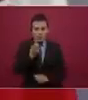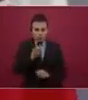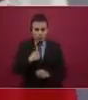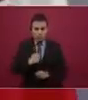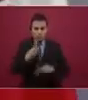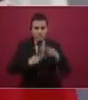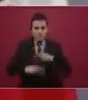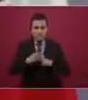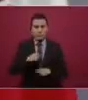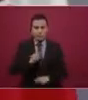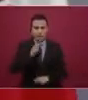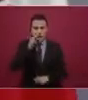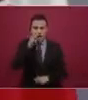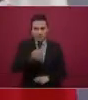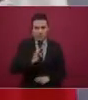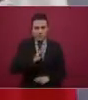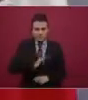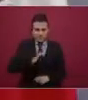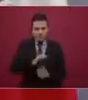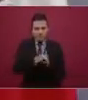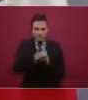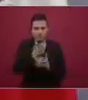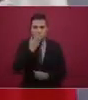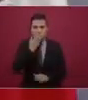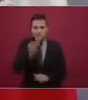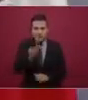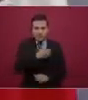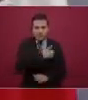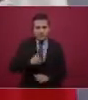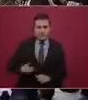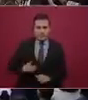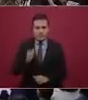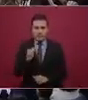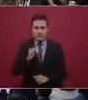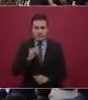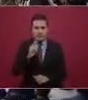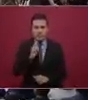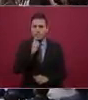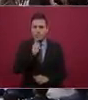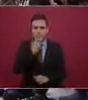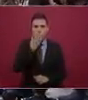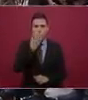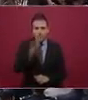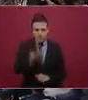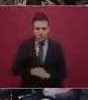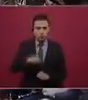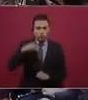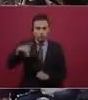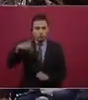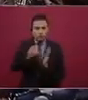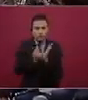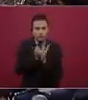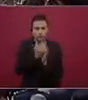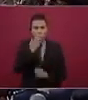aquí felicitando, estoy aplaudiendo a su excelencia el presidente Andrés Manuel López Obrador por su decisión